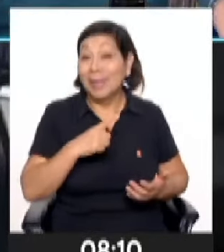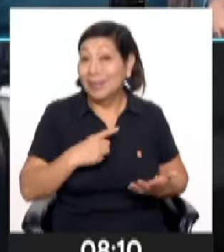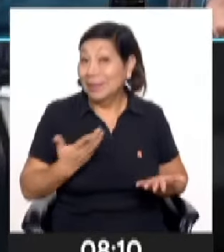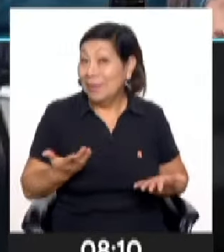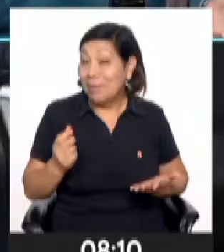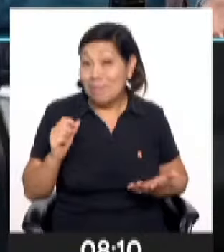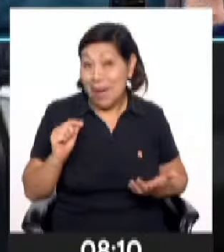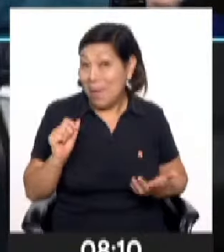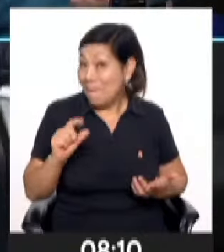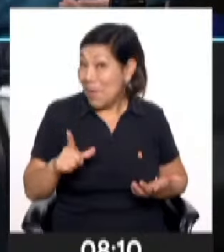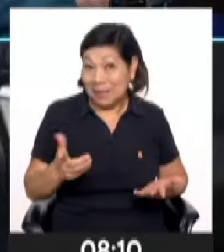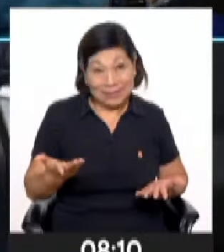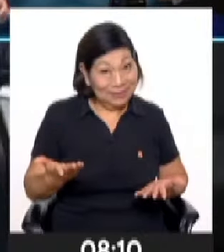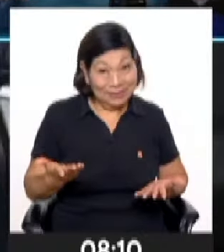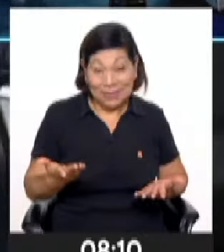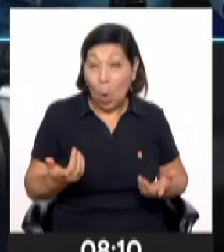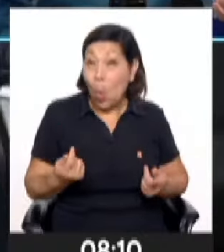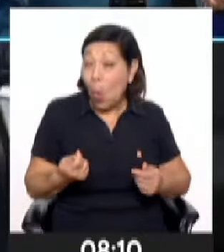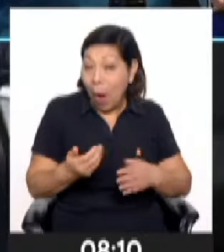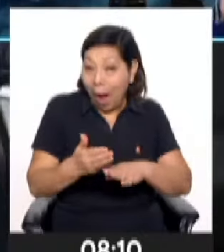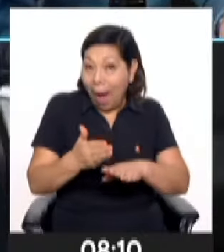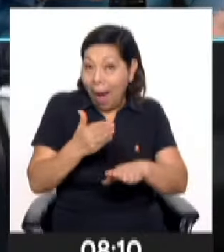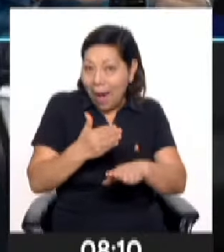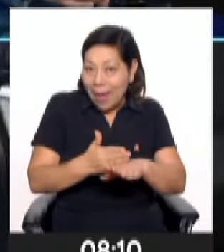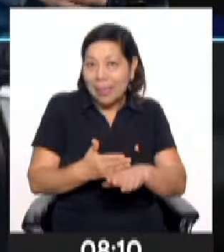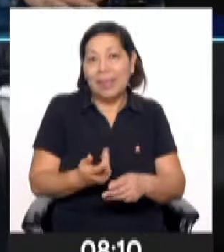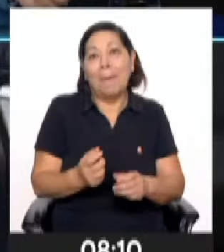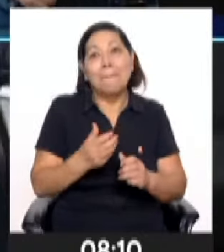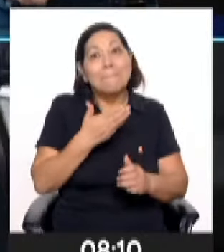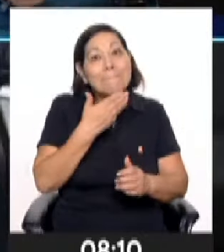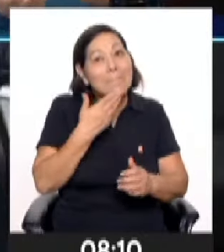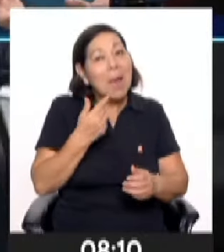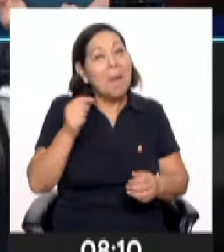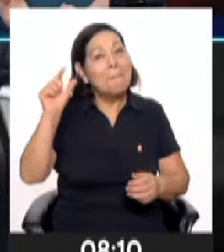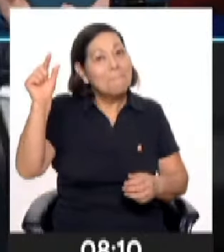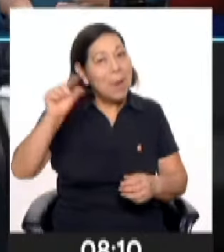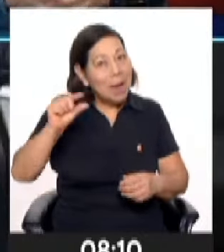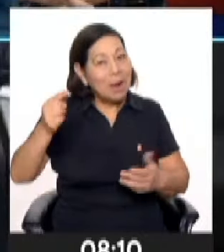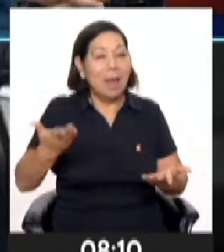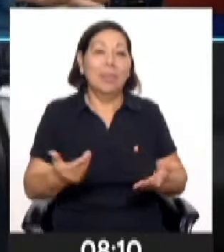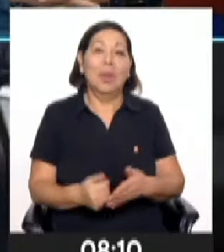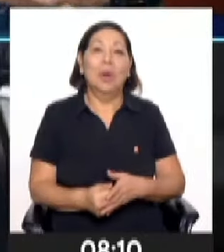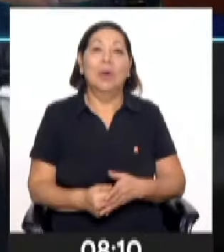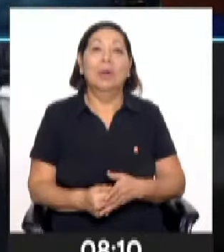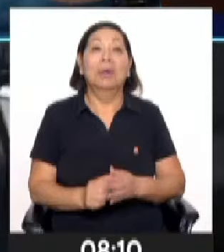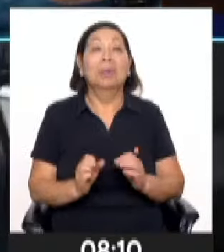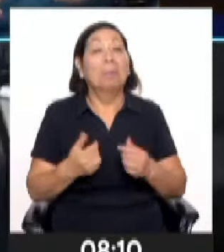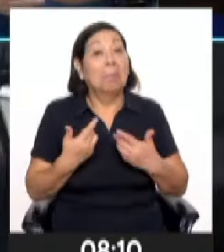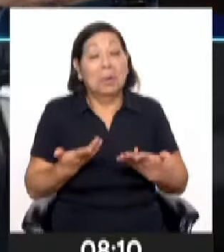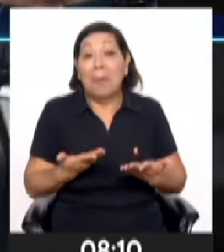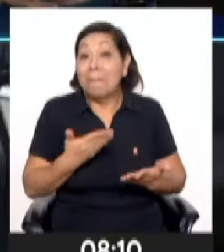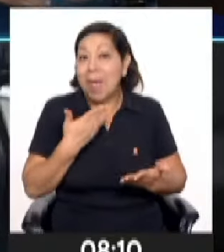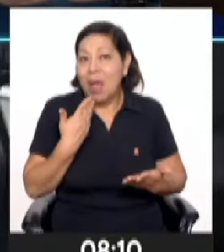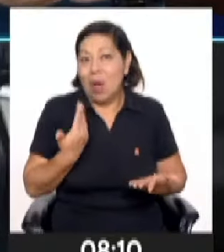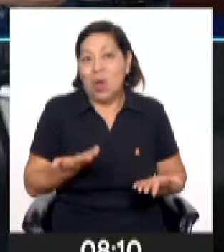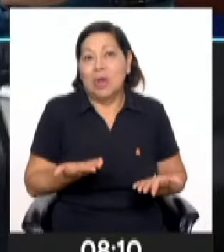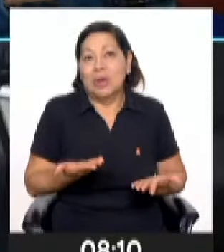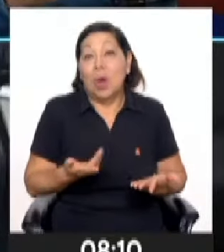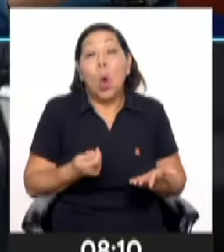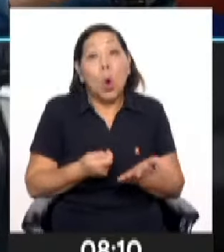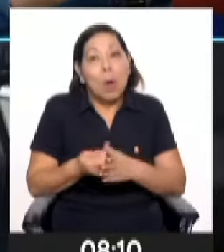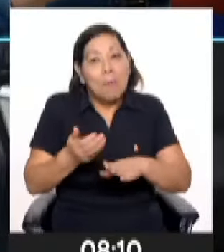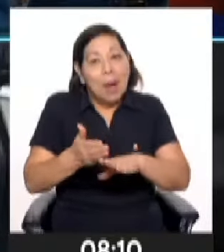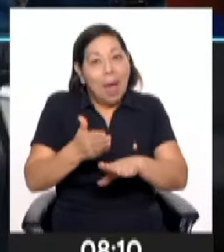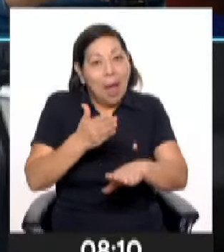probablemente compre más caro, ¿no? Porque digamos, cuando uno compra con anticipación, con tiempo, le va a salir más barato, ¿no? Sin perder calidad. Entonces lo ideal es comprar